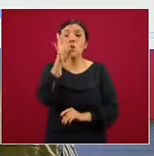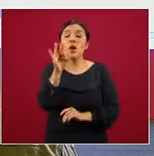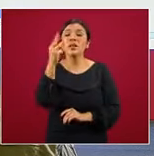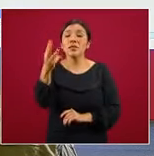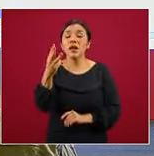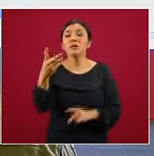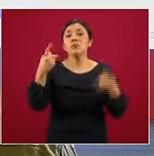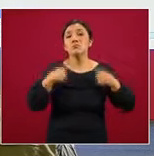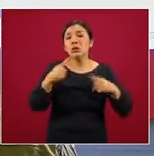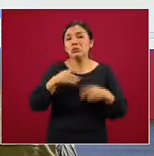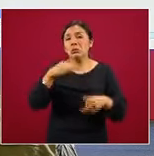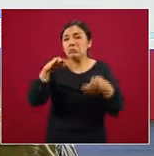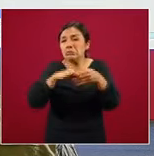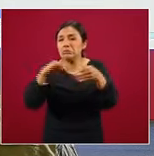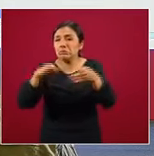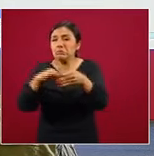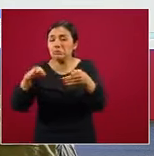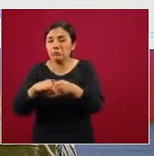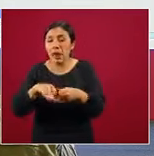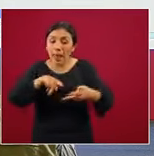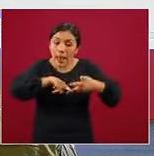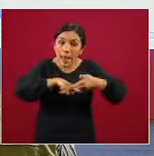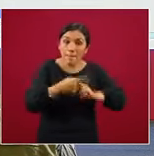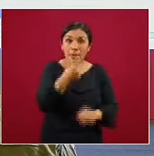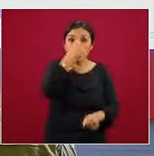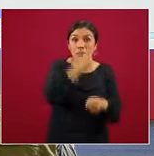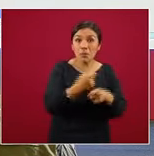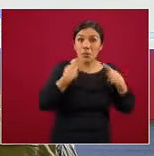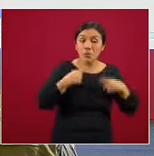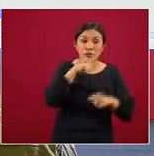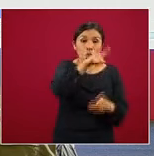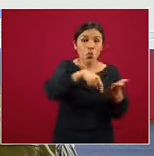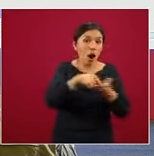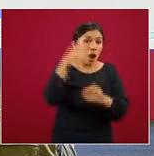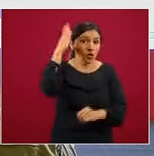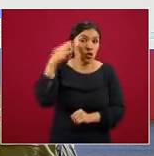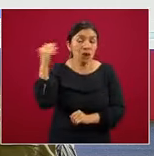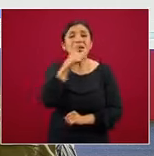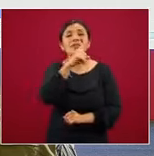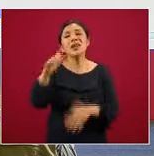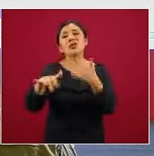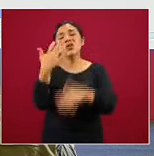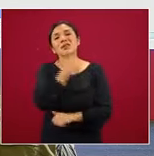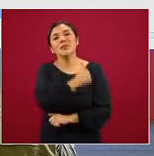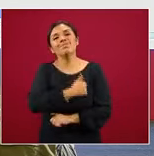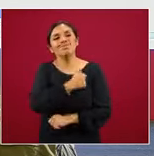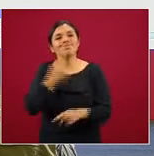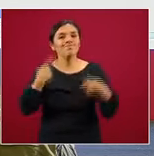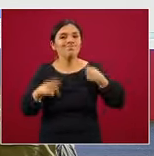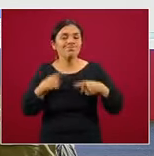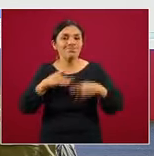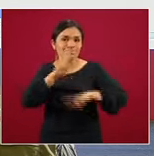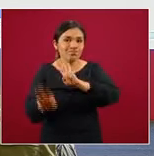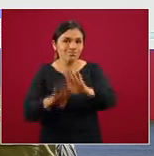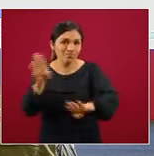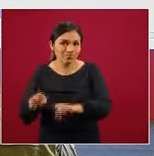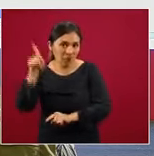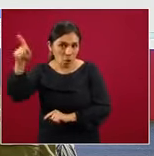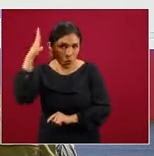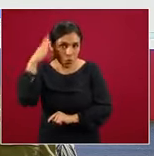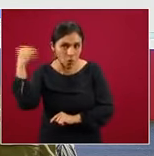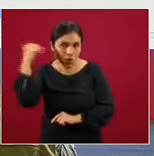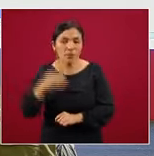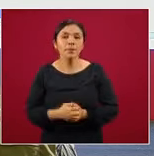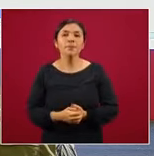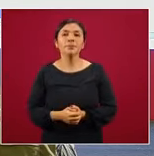casos estimados desde el inicio de la epidemia en Colima, 115 lamentables defunciones en la población de Colima. Vamos a